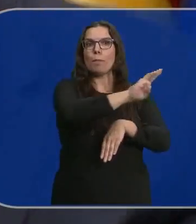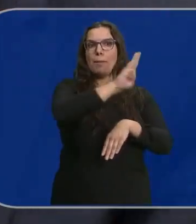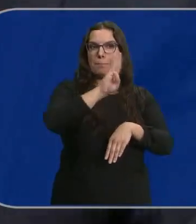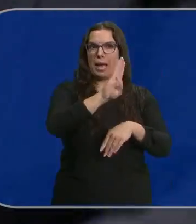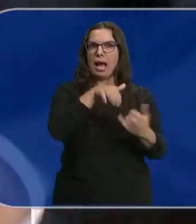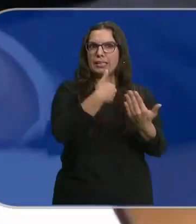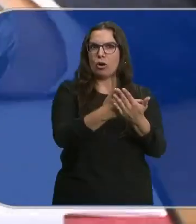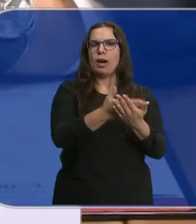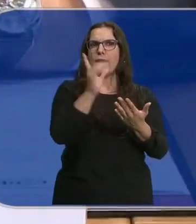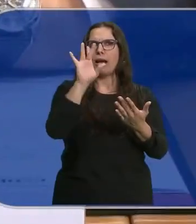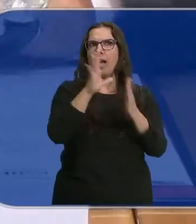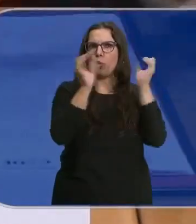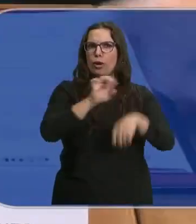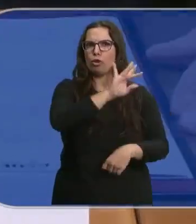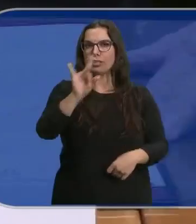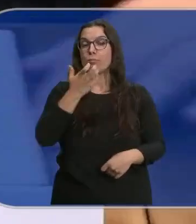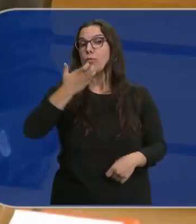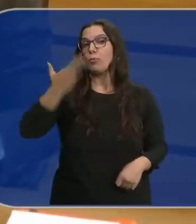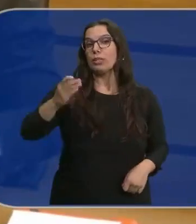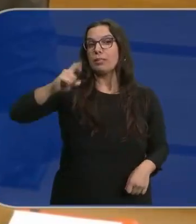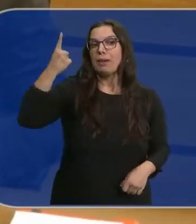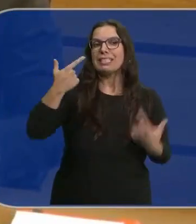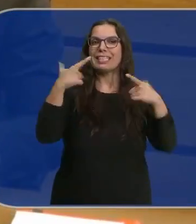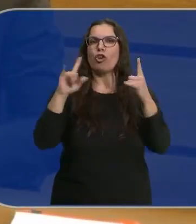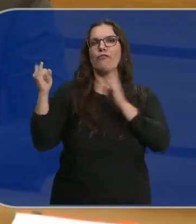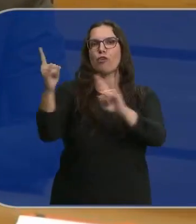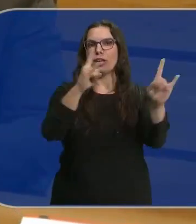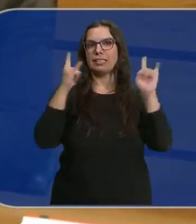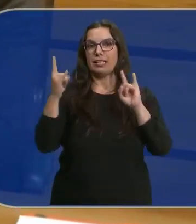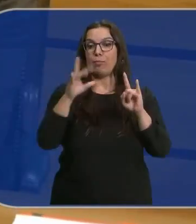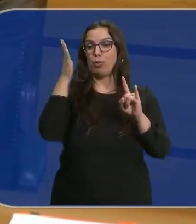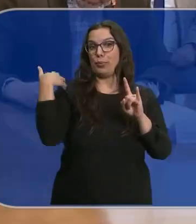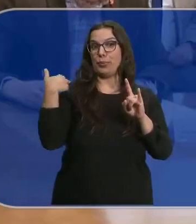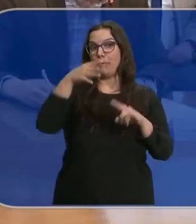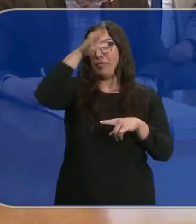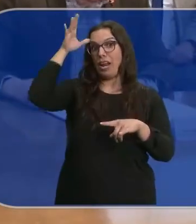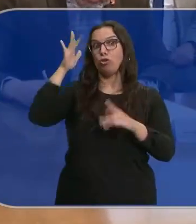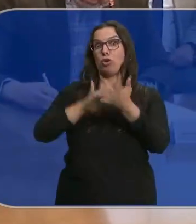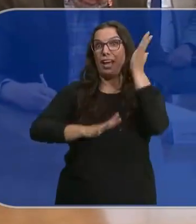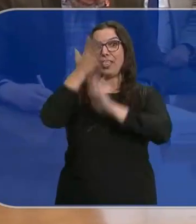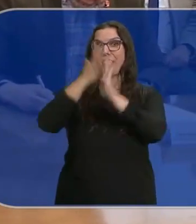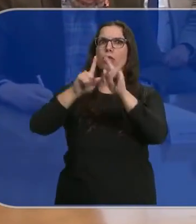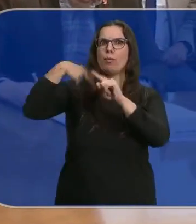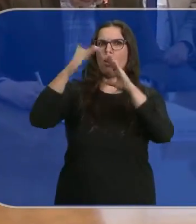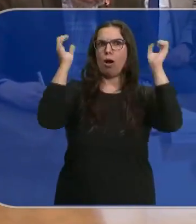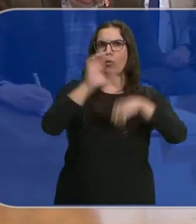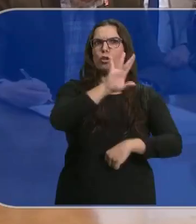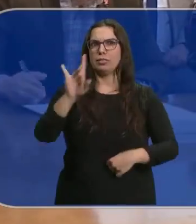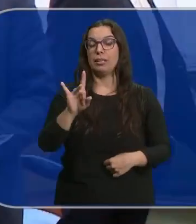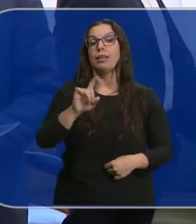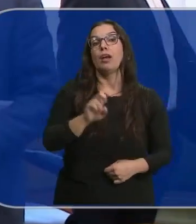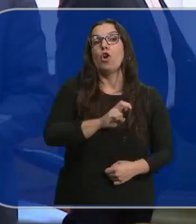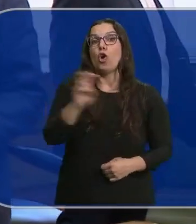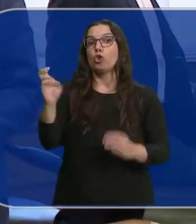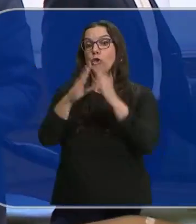este tiempo, sí ha habido acuerdos. El más importante, el sector forestal, tras la ola de incendios del verano pasado. En otros pactos pendientes